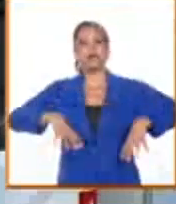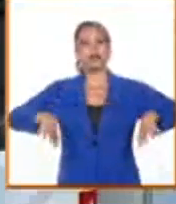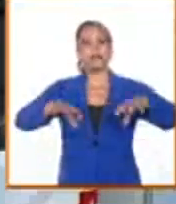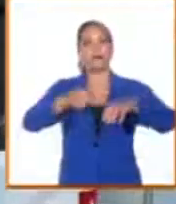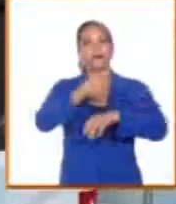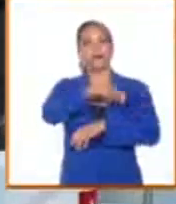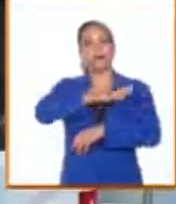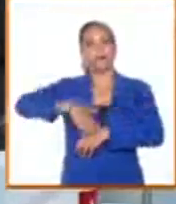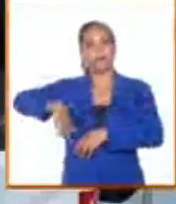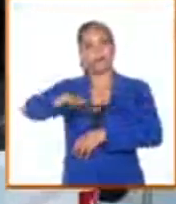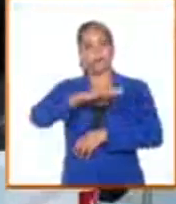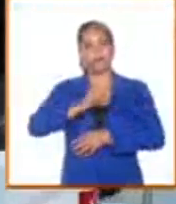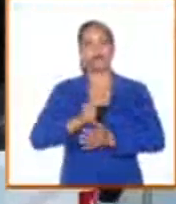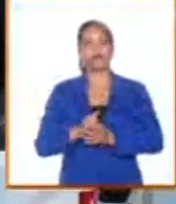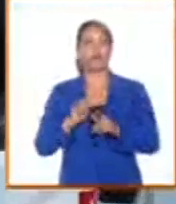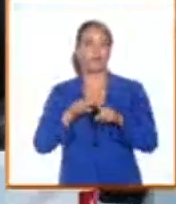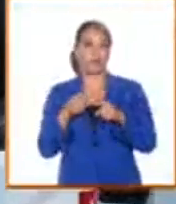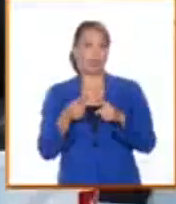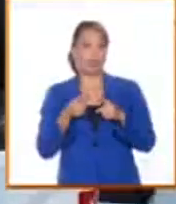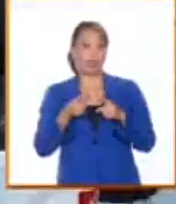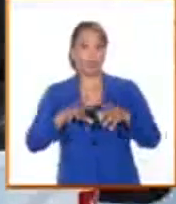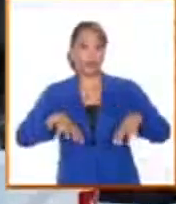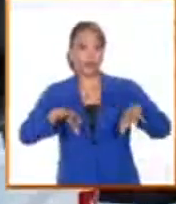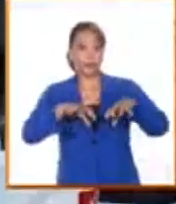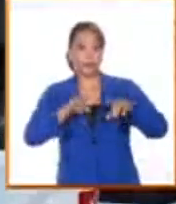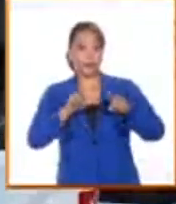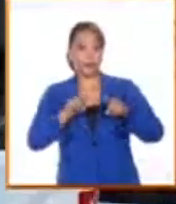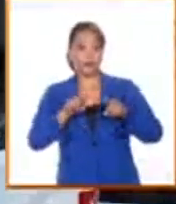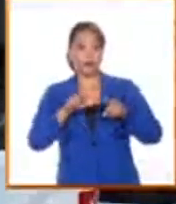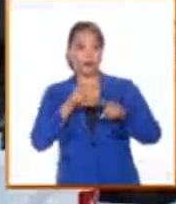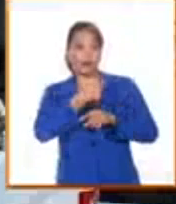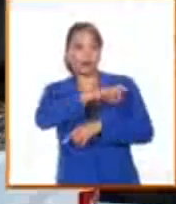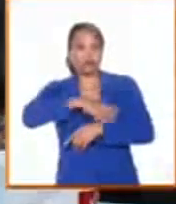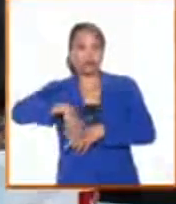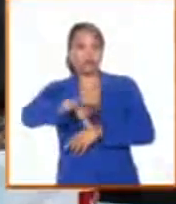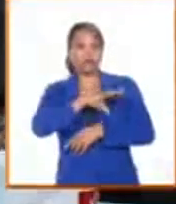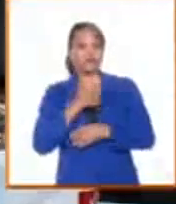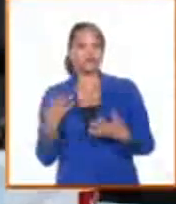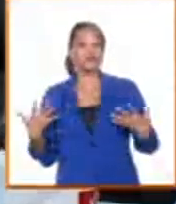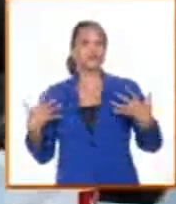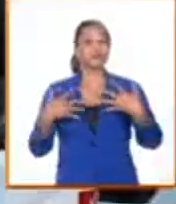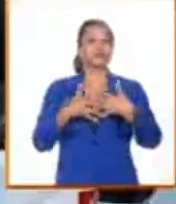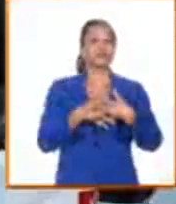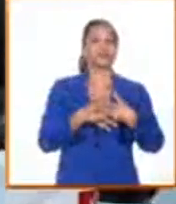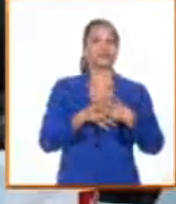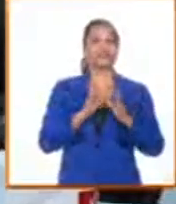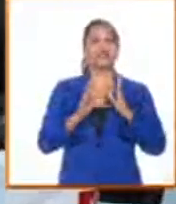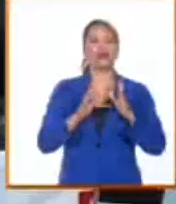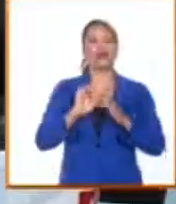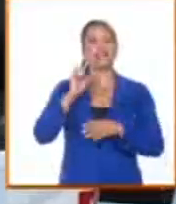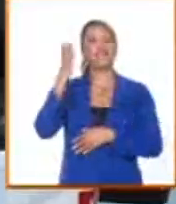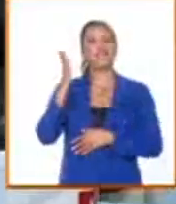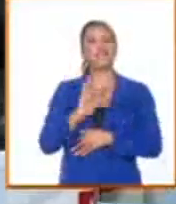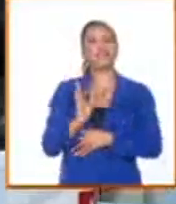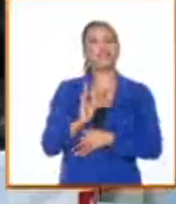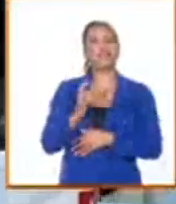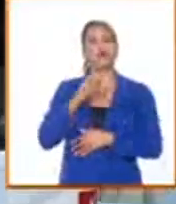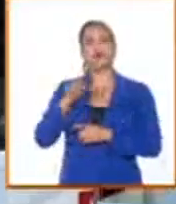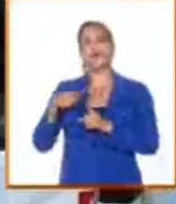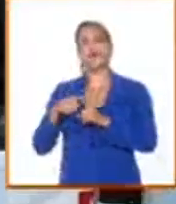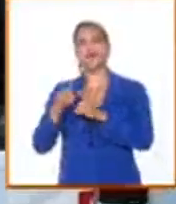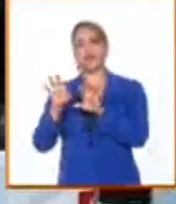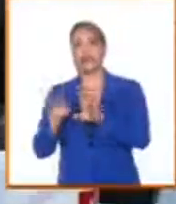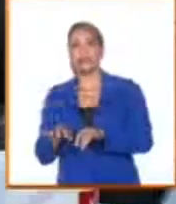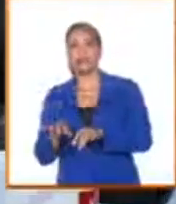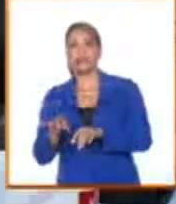público digital. ¿Por qué? Porque esos espacios, esos ámbitos convergen tanto en el espacio físico como en el espacio digital. Y nuestra ley no